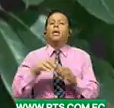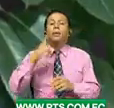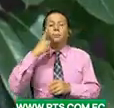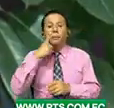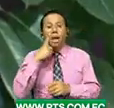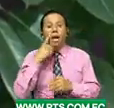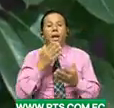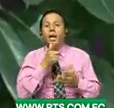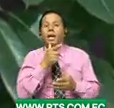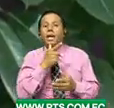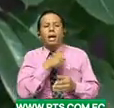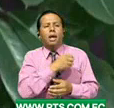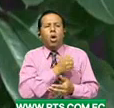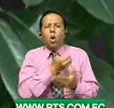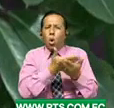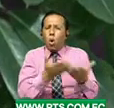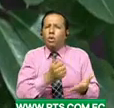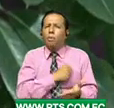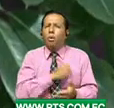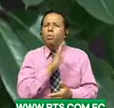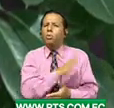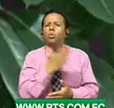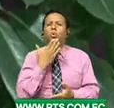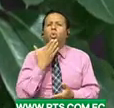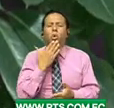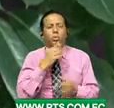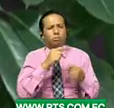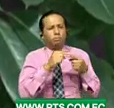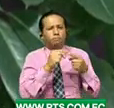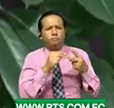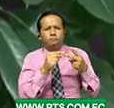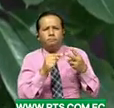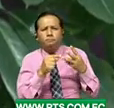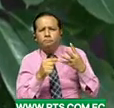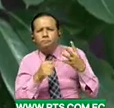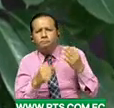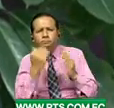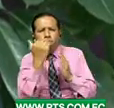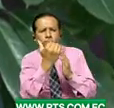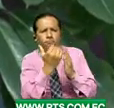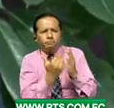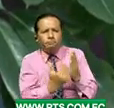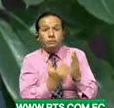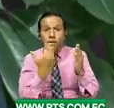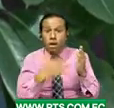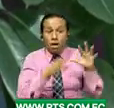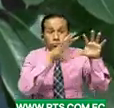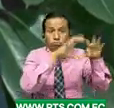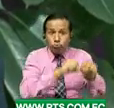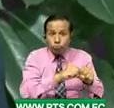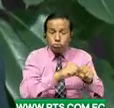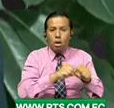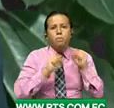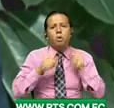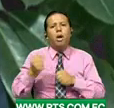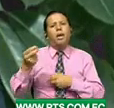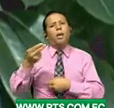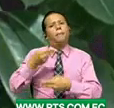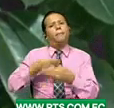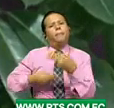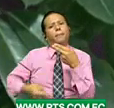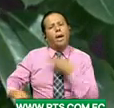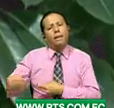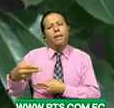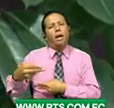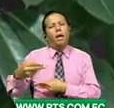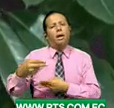los bienes, ejecutar los embargos y ya cuando los bienes estén aprehendidos, pedir el correspondiente remate para que